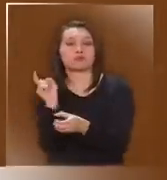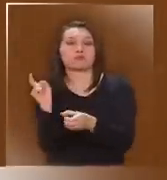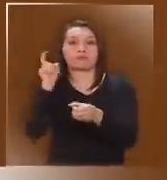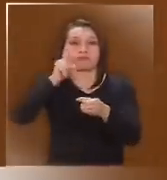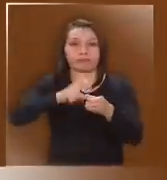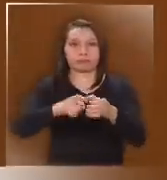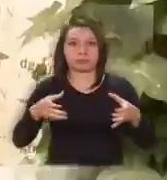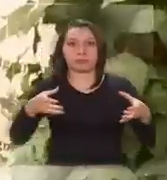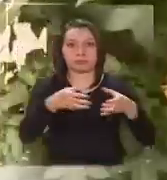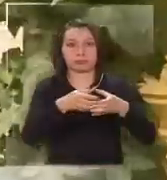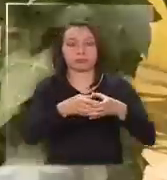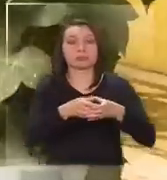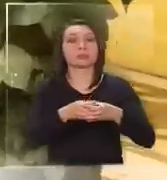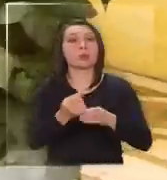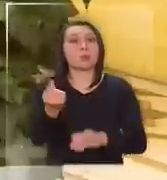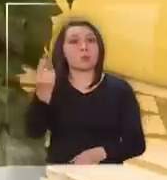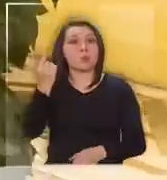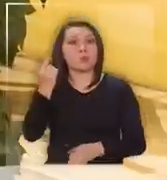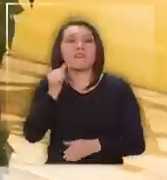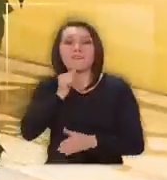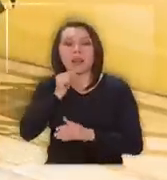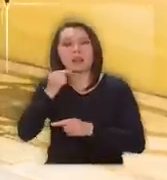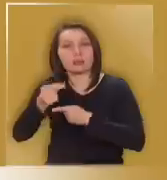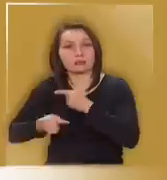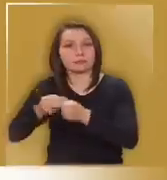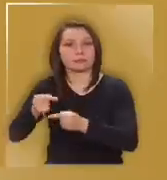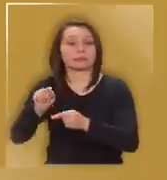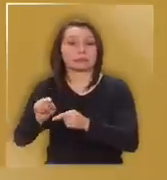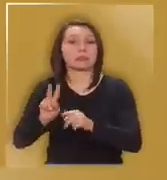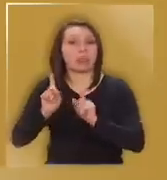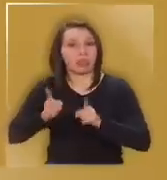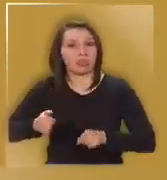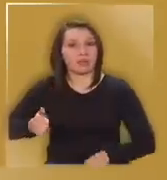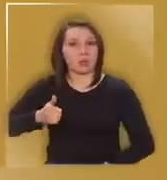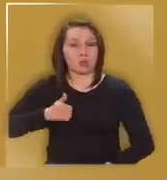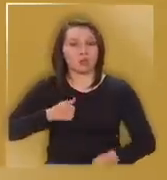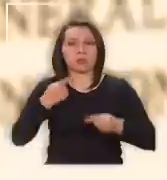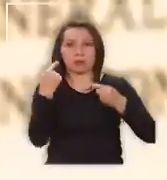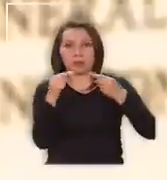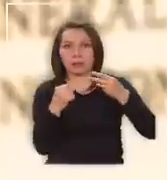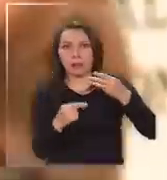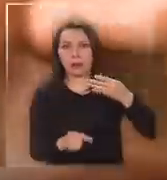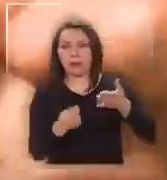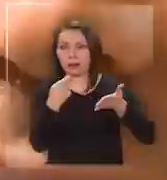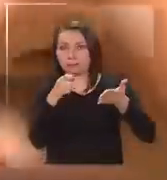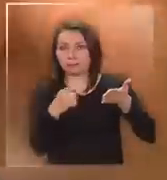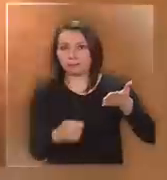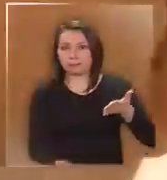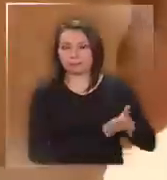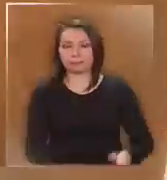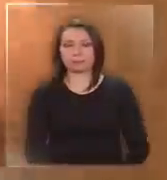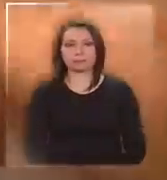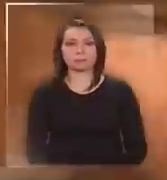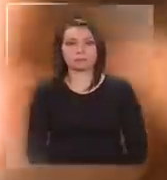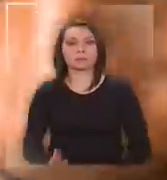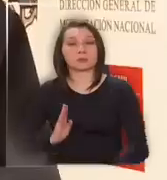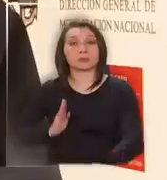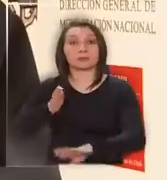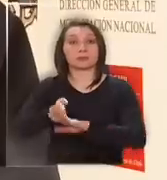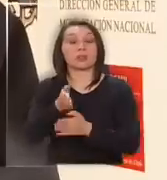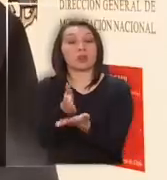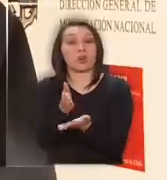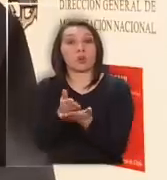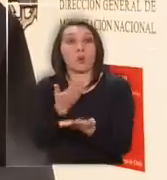pertenecen a esta categoría y uno en proceso. Para ello deben cumplir una serie de requisitos. Asistimos al colegio